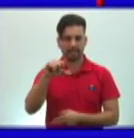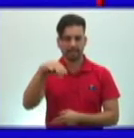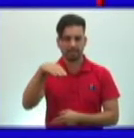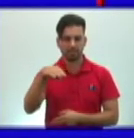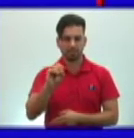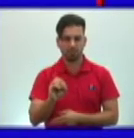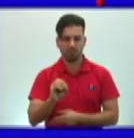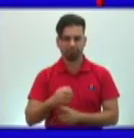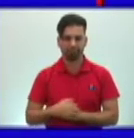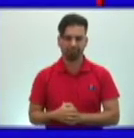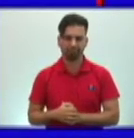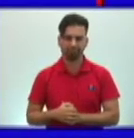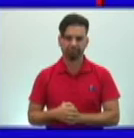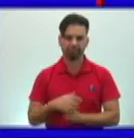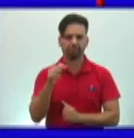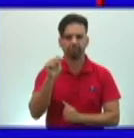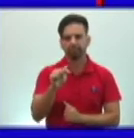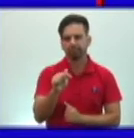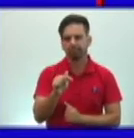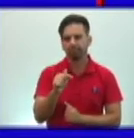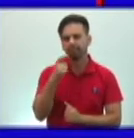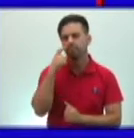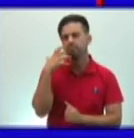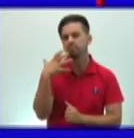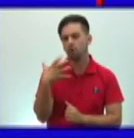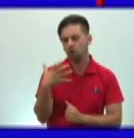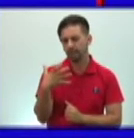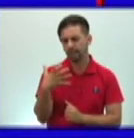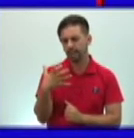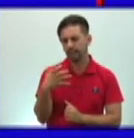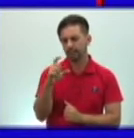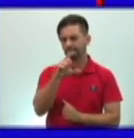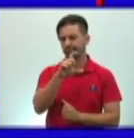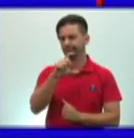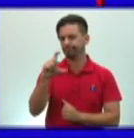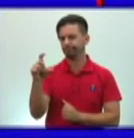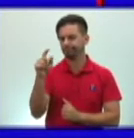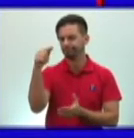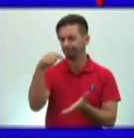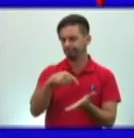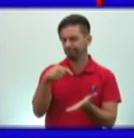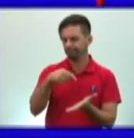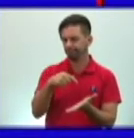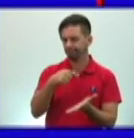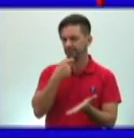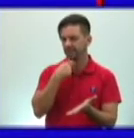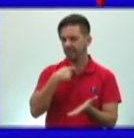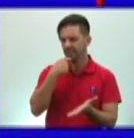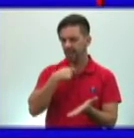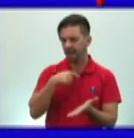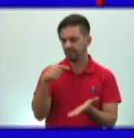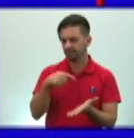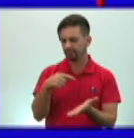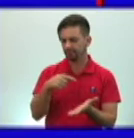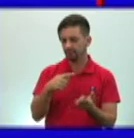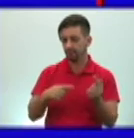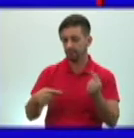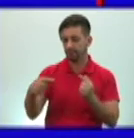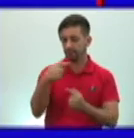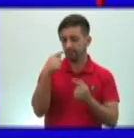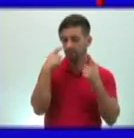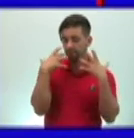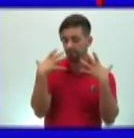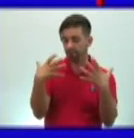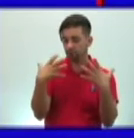no nos importa tanto este libro en estos momentos como lo que dice allí Lenin. El principio fundamental